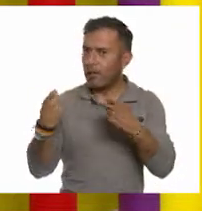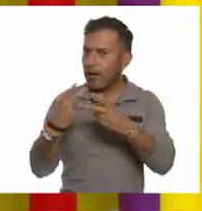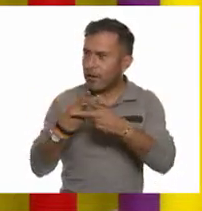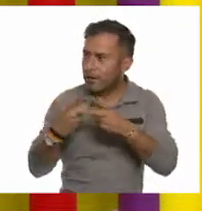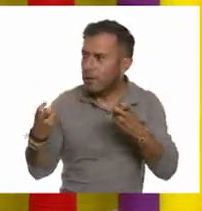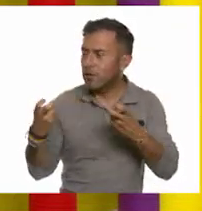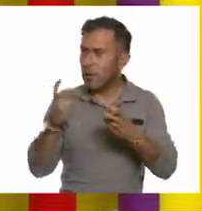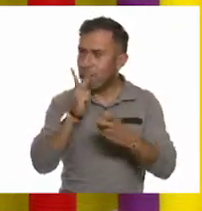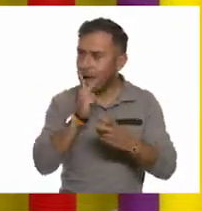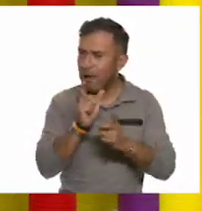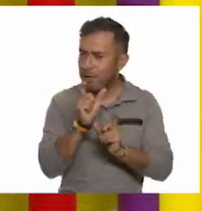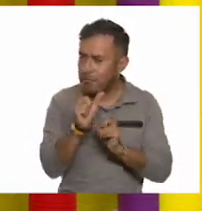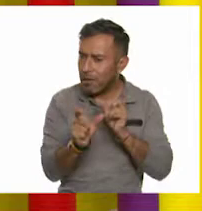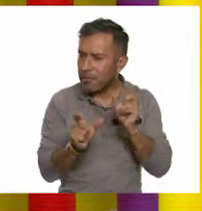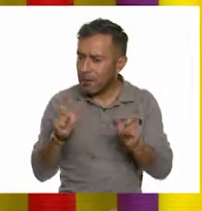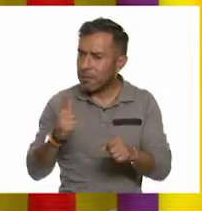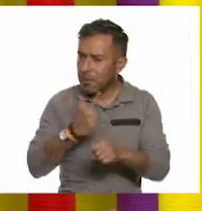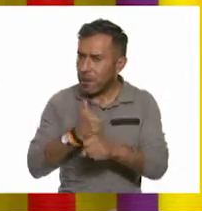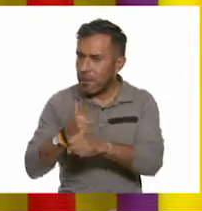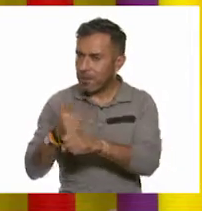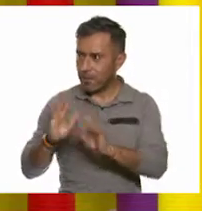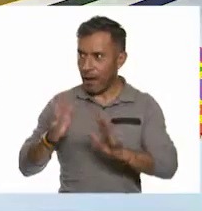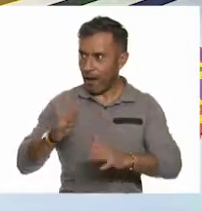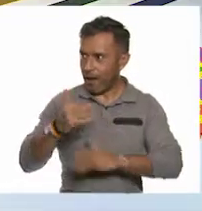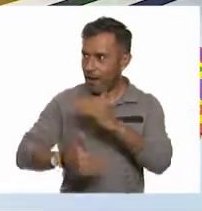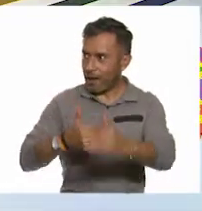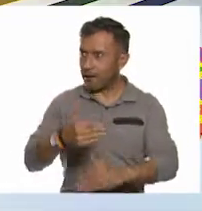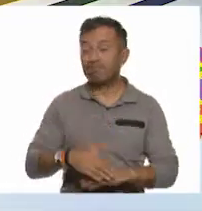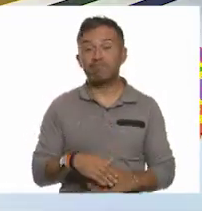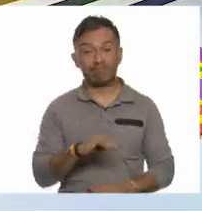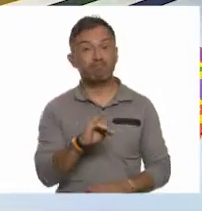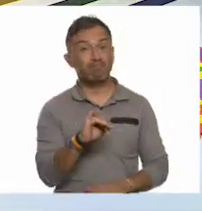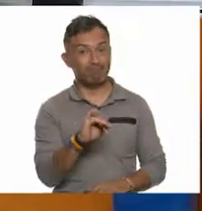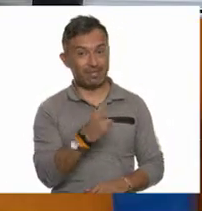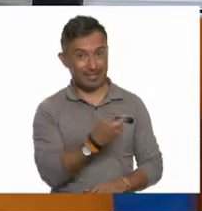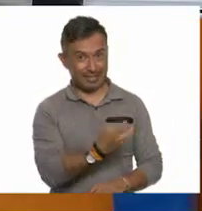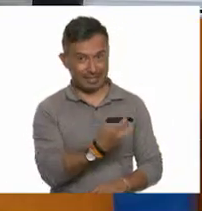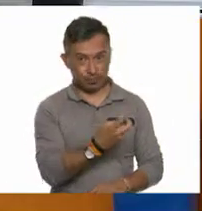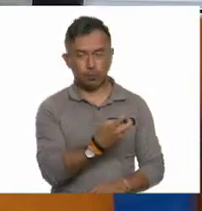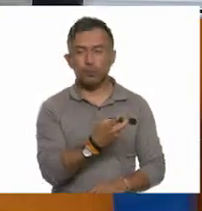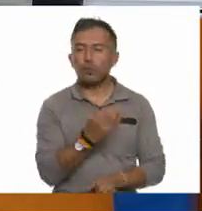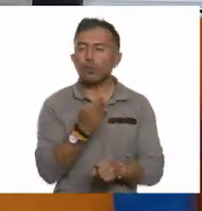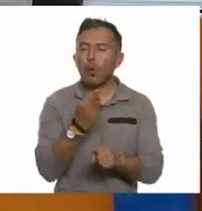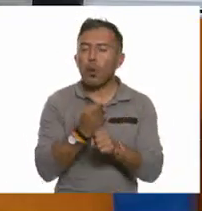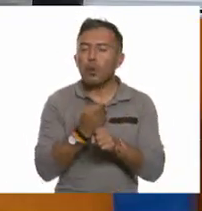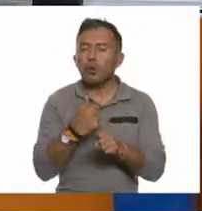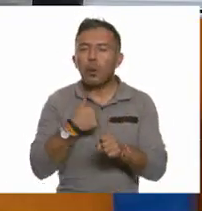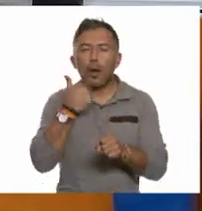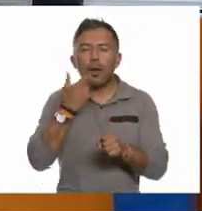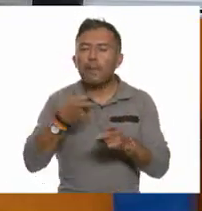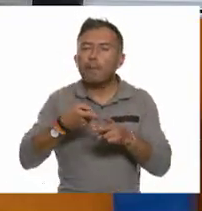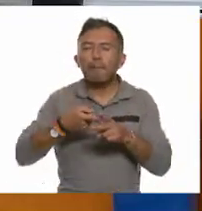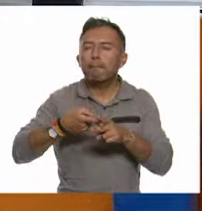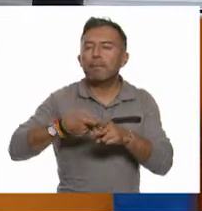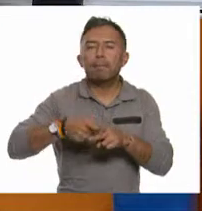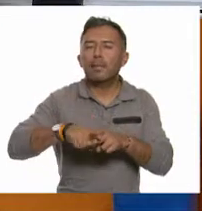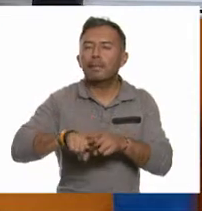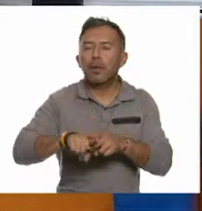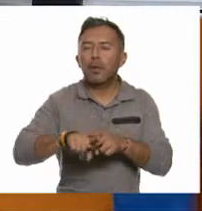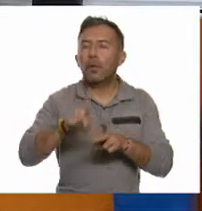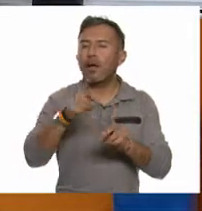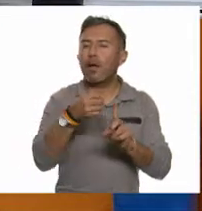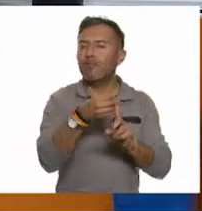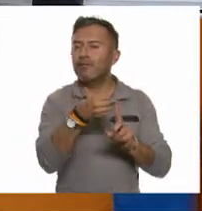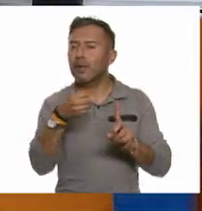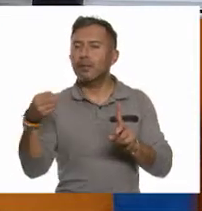Estamos ya encarrerados. Así es. Es que yo quisiera como comenzar inspirándonos en esta frase,